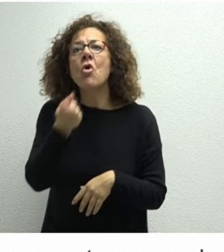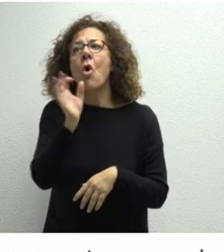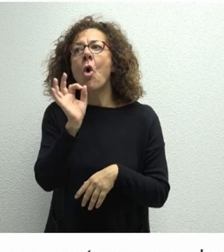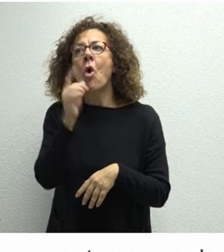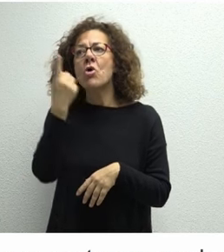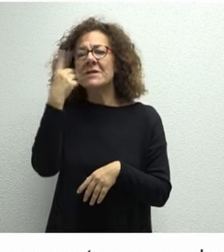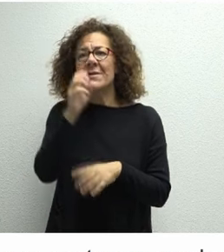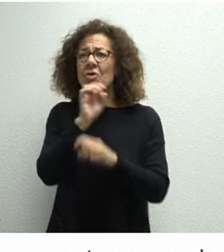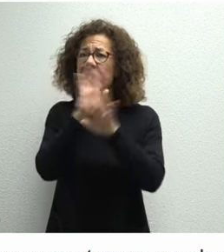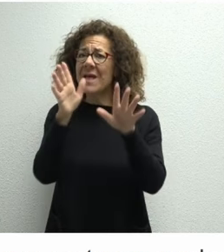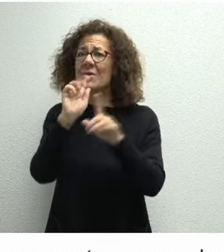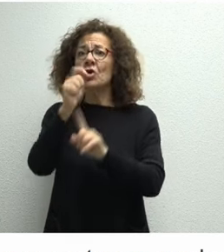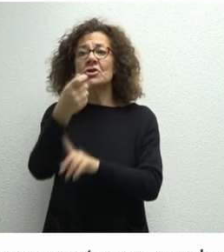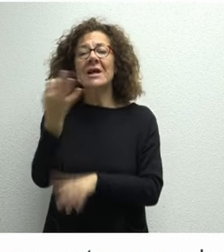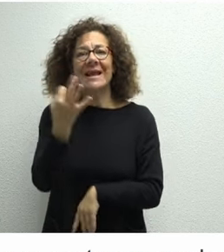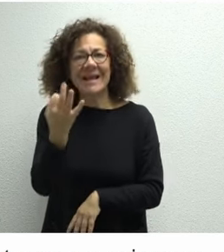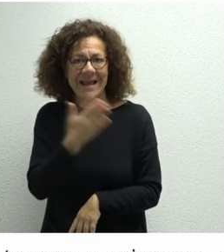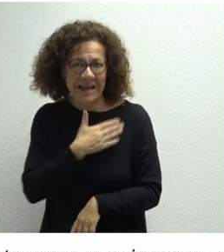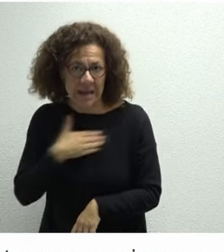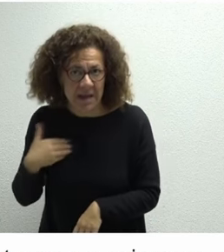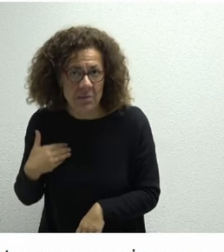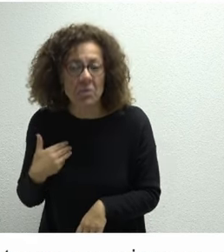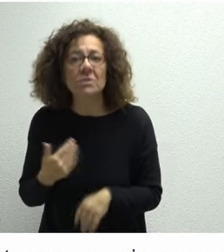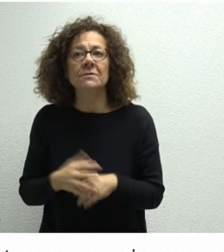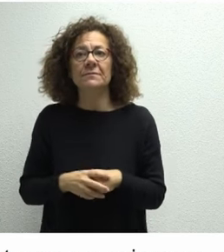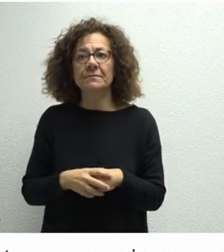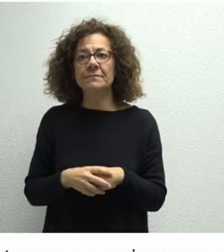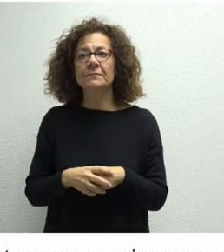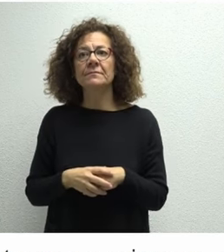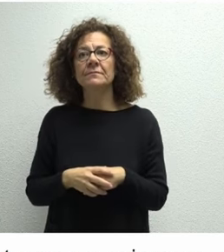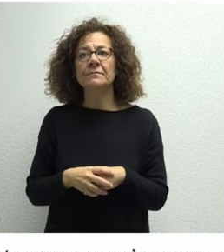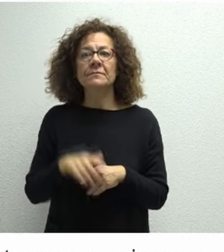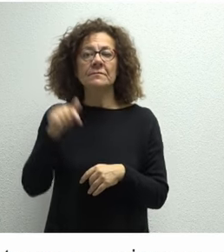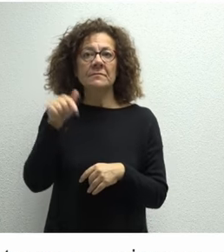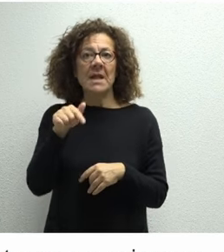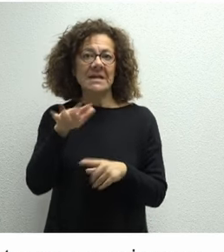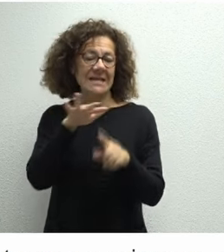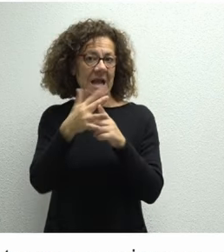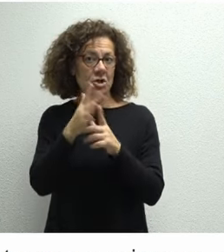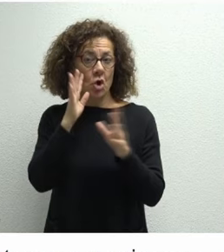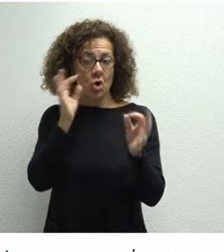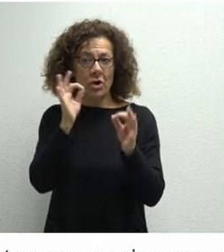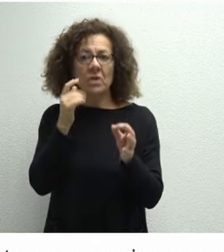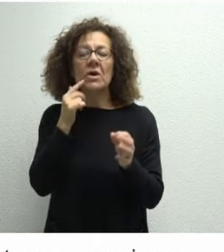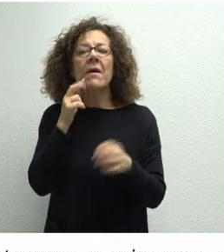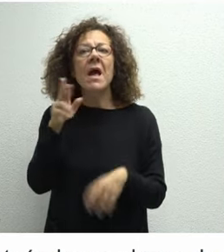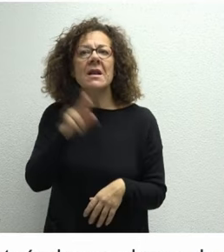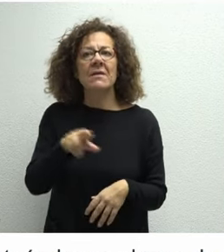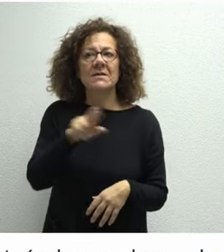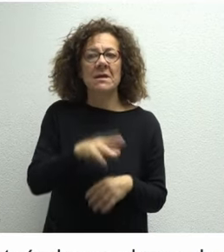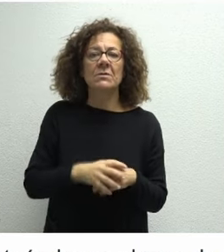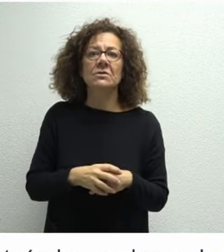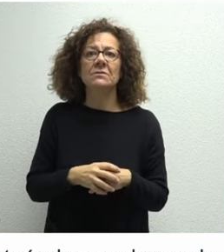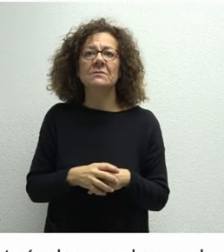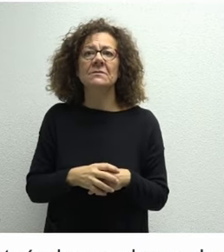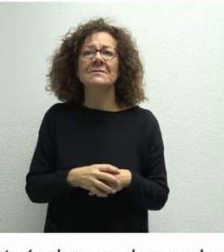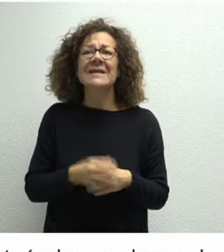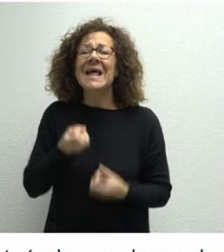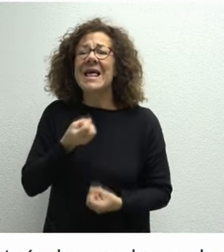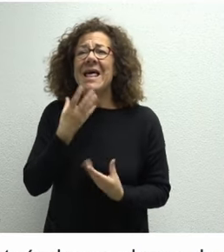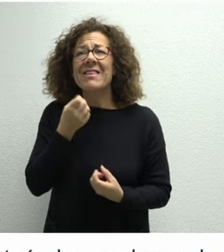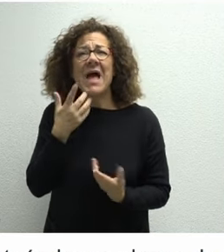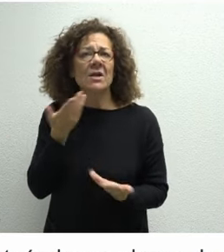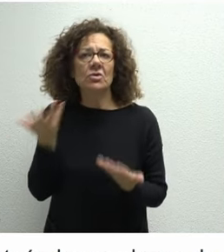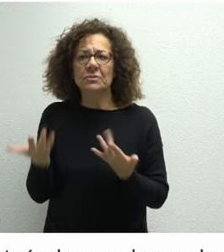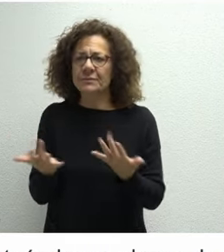claramente qué queremos conseguir o que queremos lograr no eh en este en el caso en concreto no que estemos revisando datos muy muy por